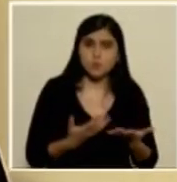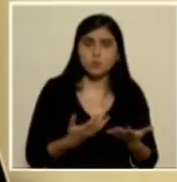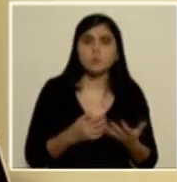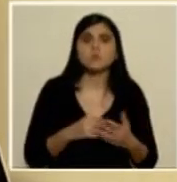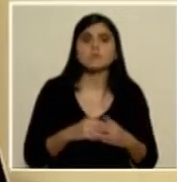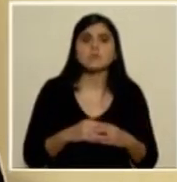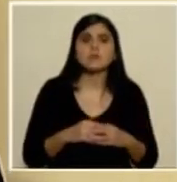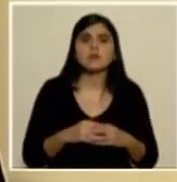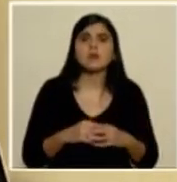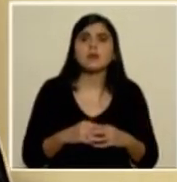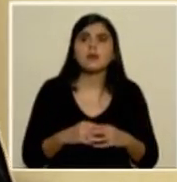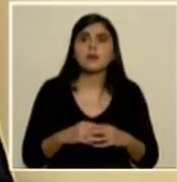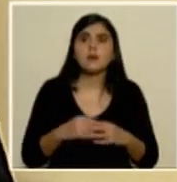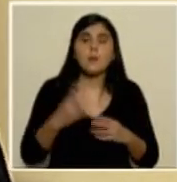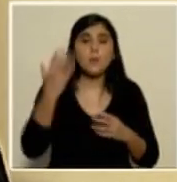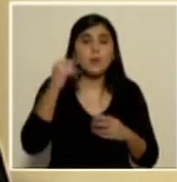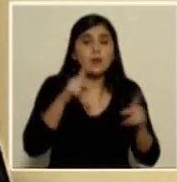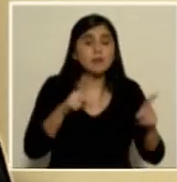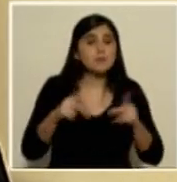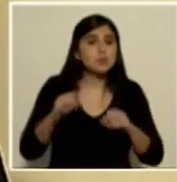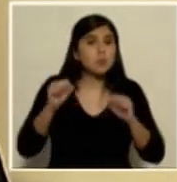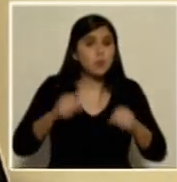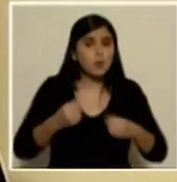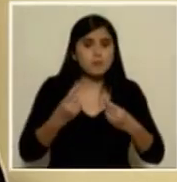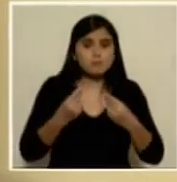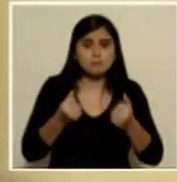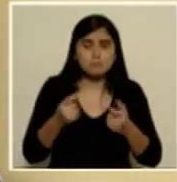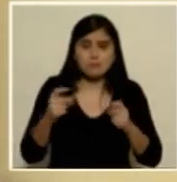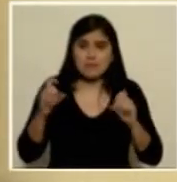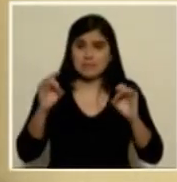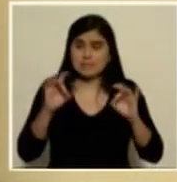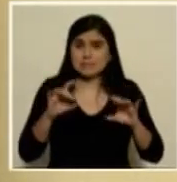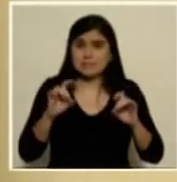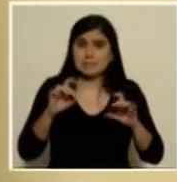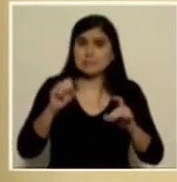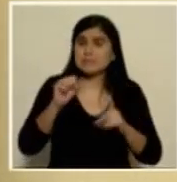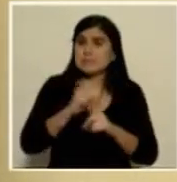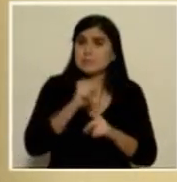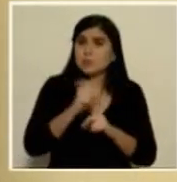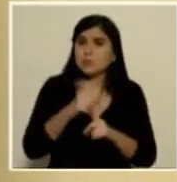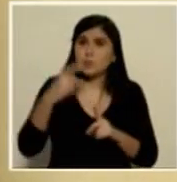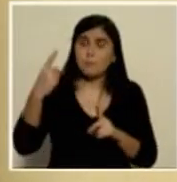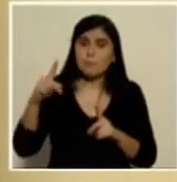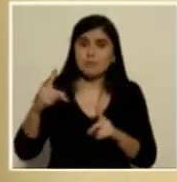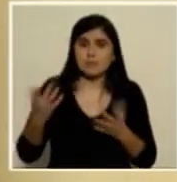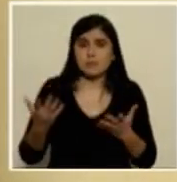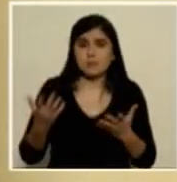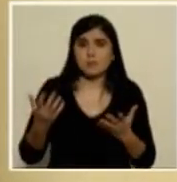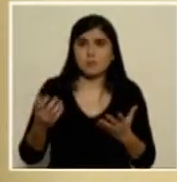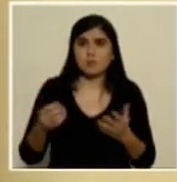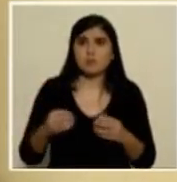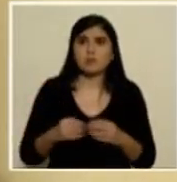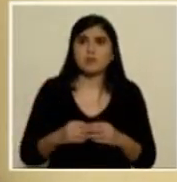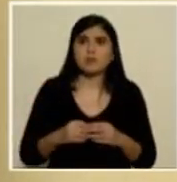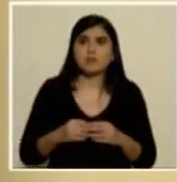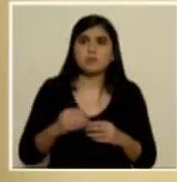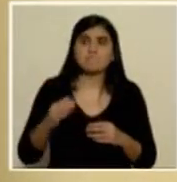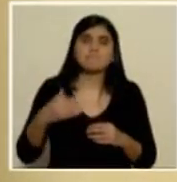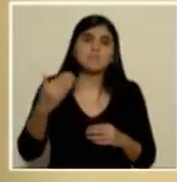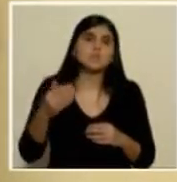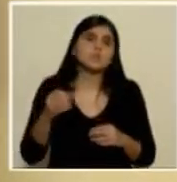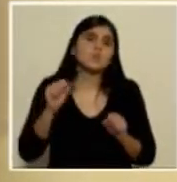personas rápidamente se puedan complicar, las que tienen factores de riesgo mayoritariamente, aunque también puede afectar otros personas con otros factores,